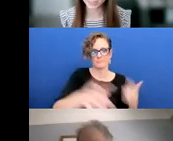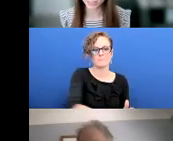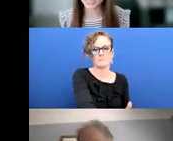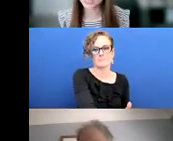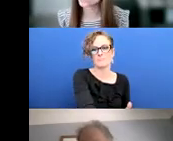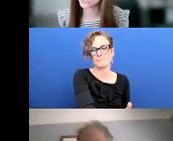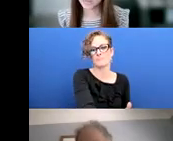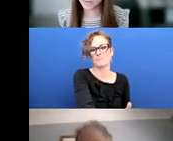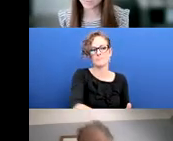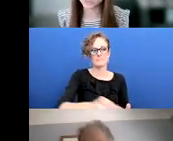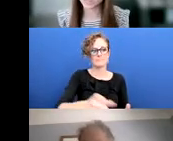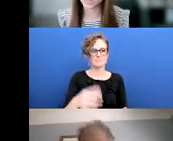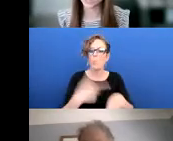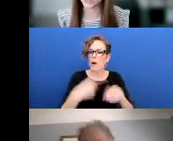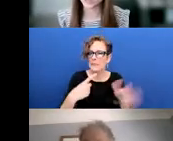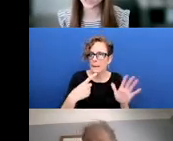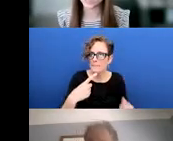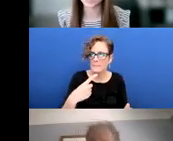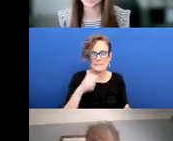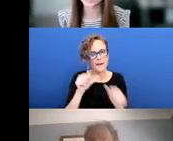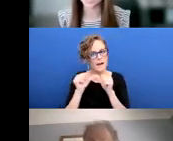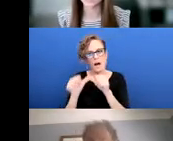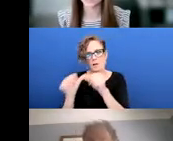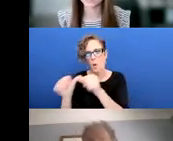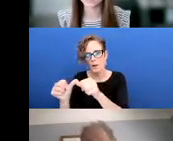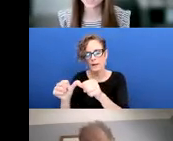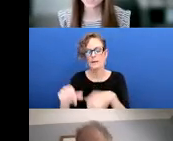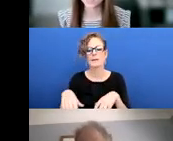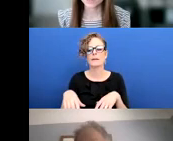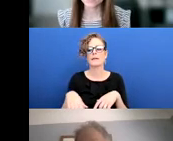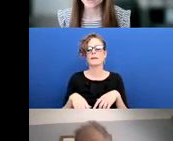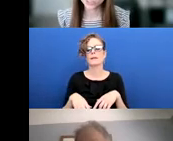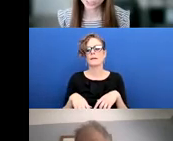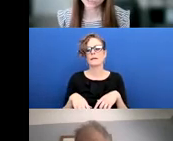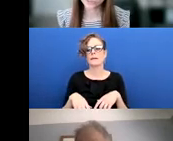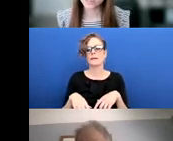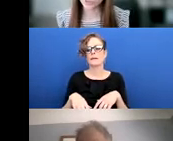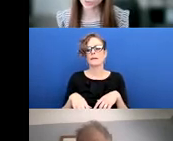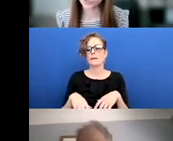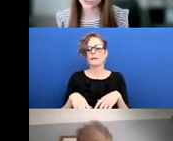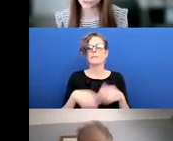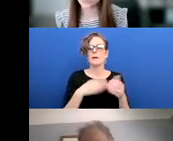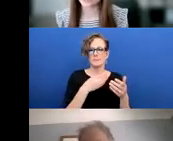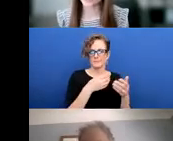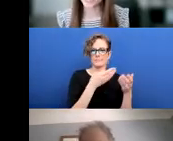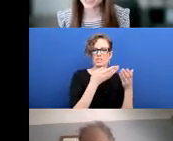dio mucho gusto verlo este año. Es solo una vez, entonces la lucha va a ser continua,